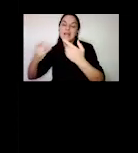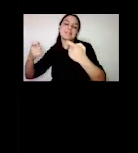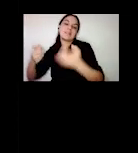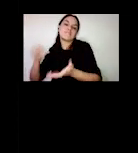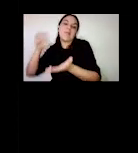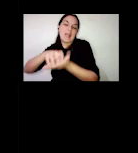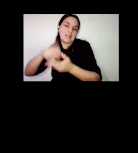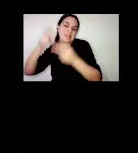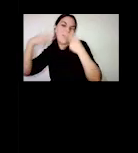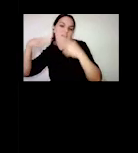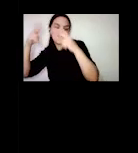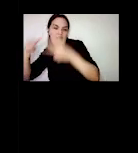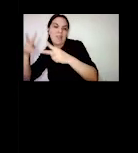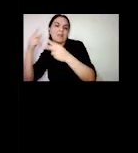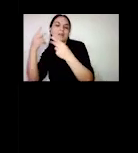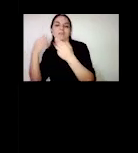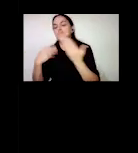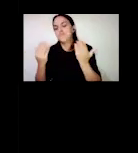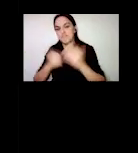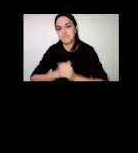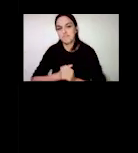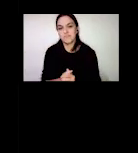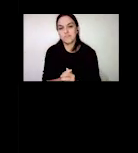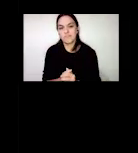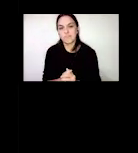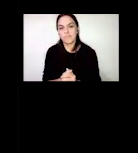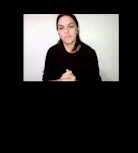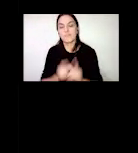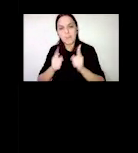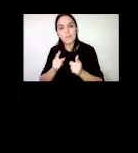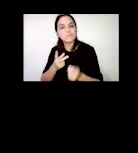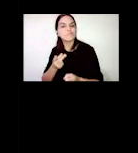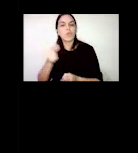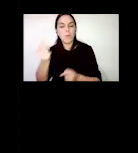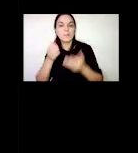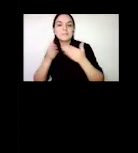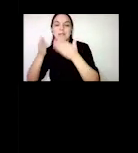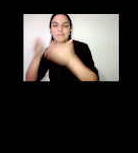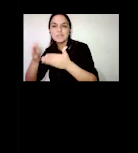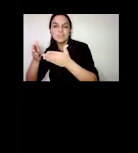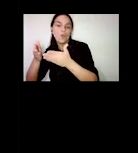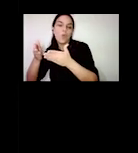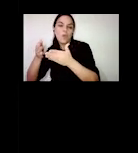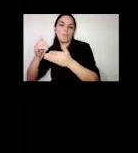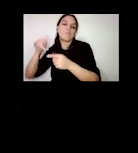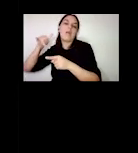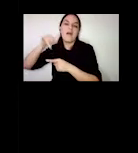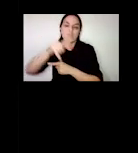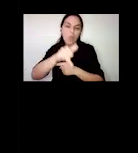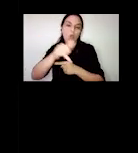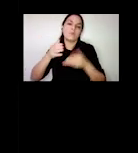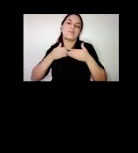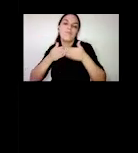turismo, mayoristas o minoristas, y la adquisición de servicios de transportes aéreos, acuáticos